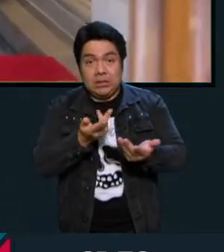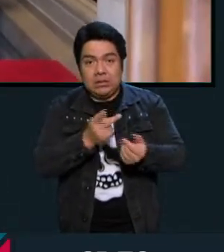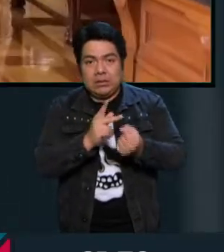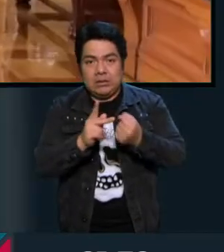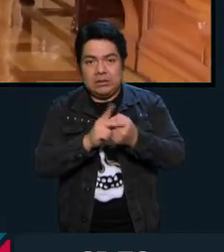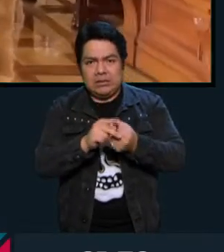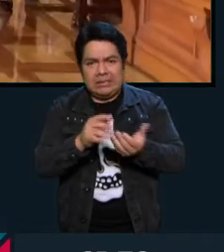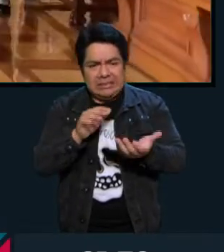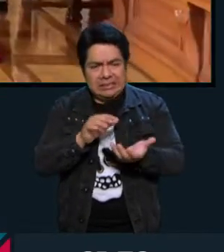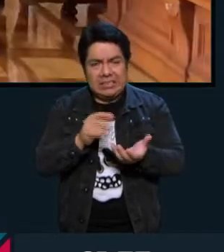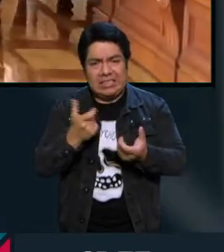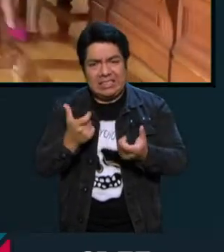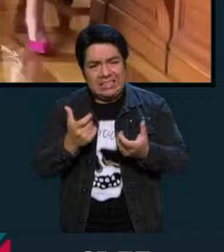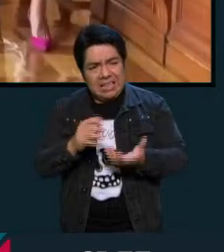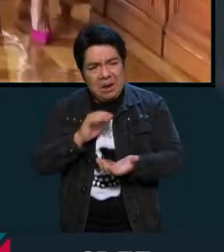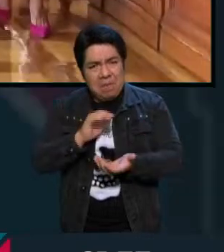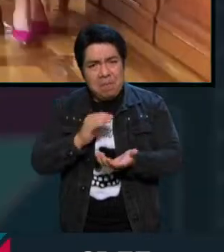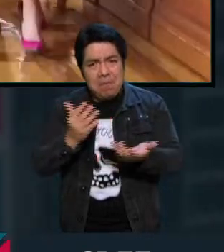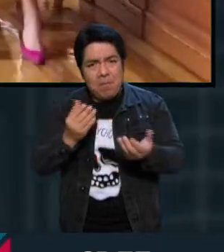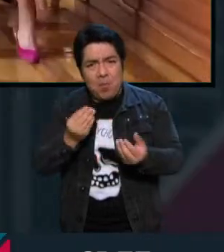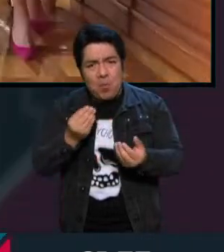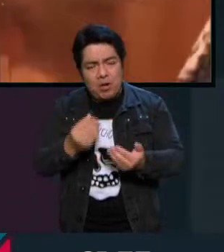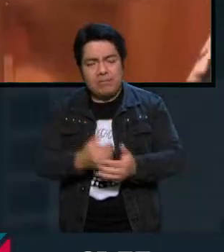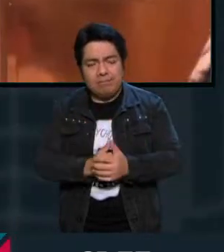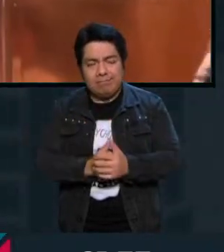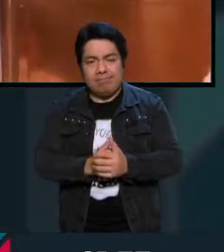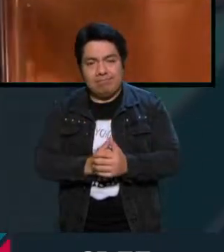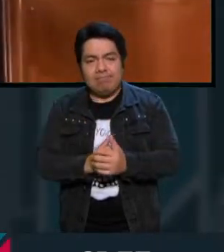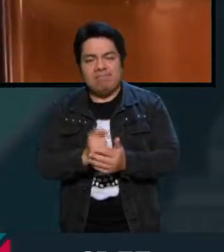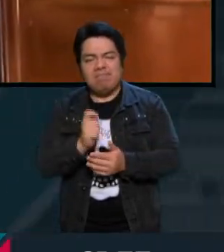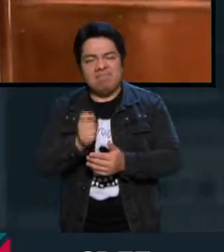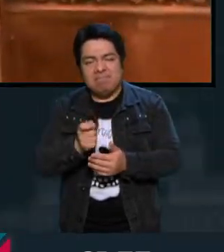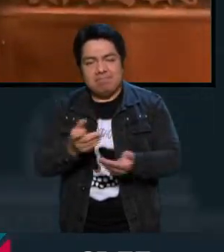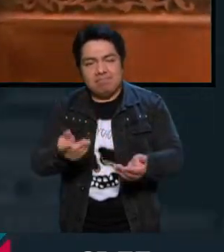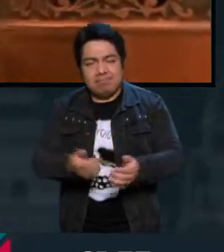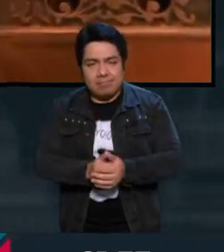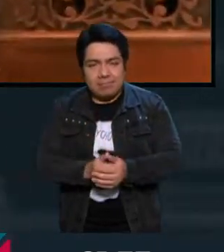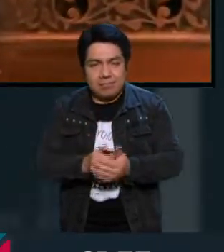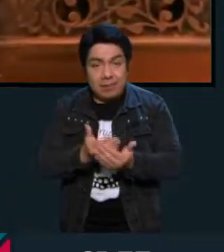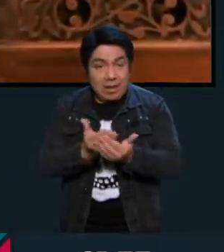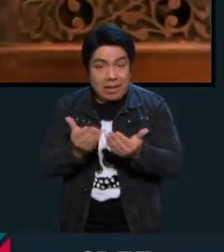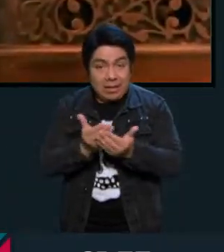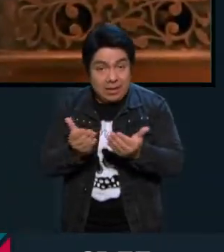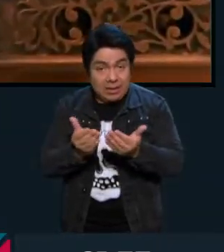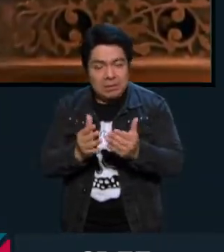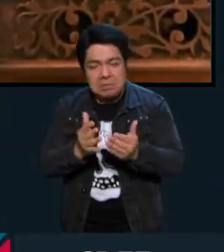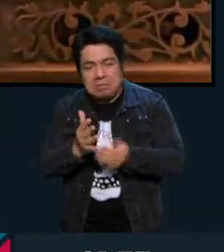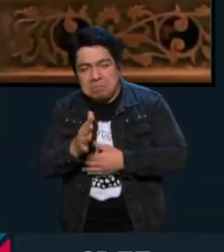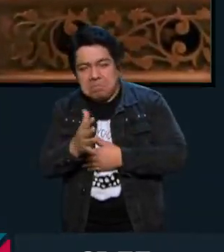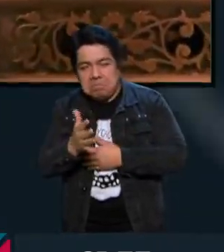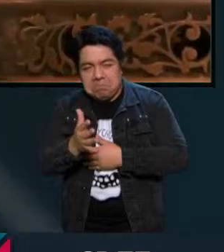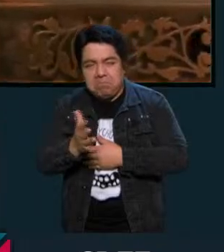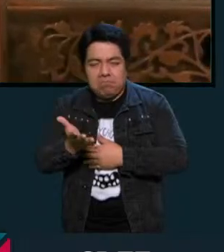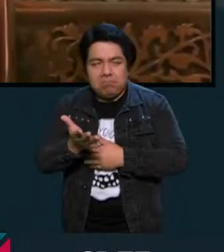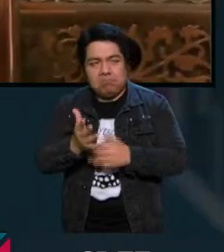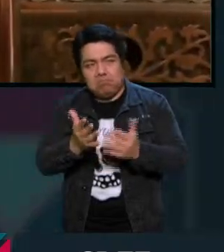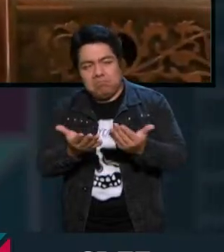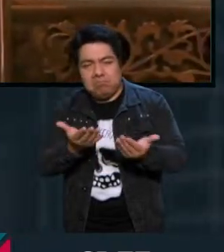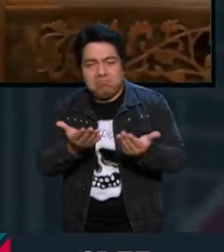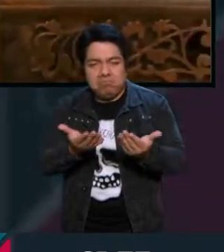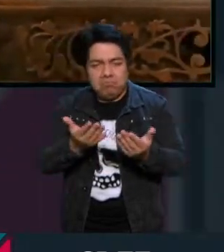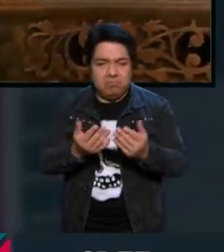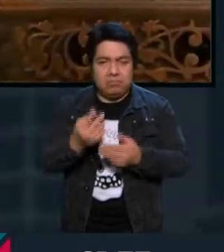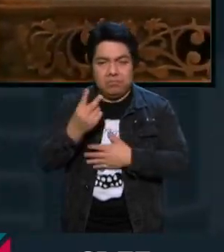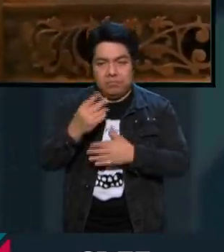volúmenes, tales cantidades. ¿Esto cómo se traduce? Se traduce en que al día andamos más o menos en un volumen comercial de